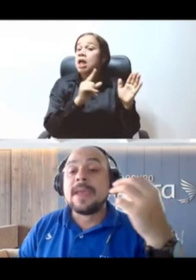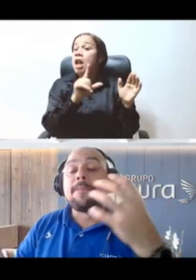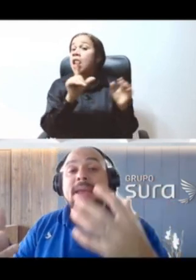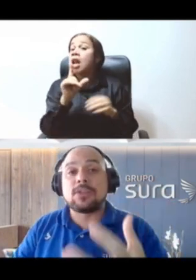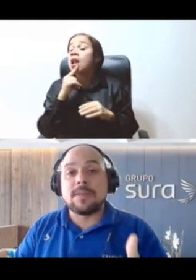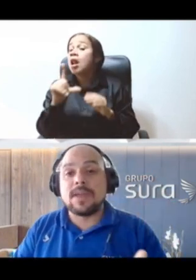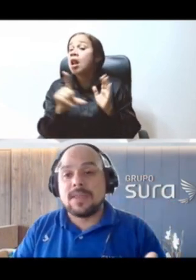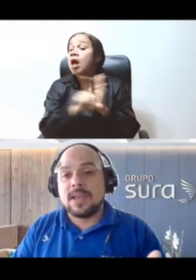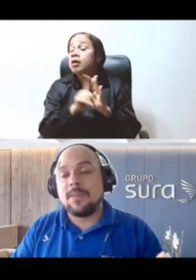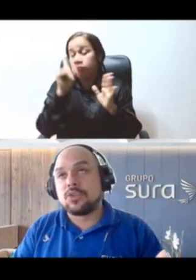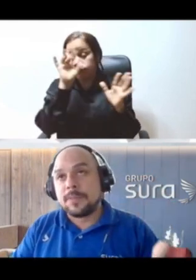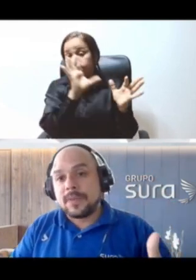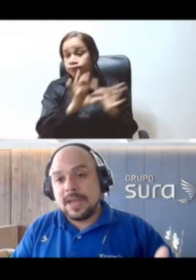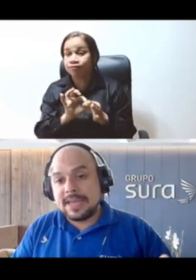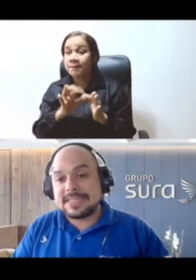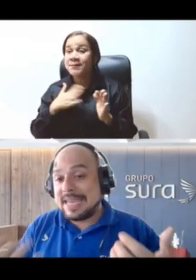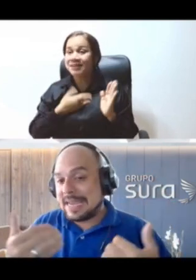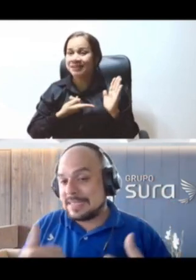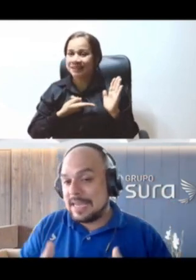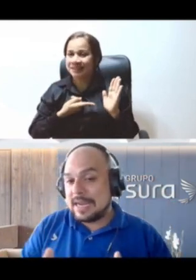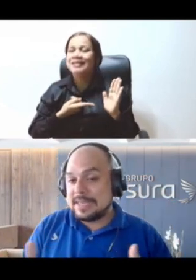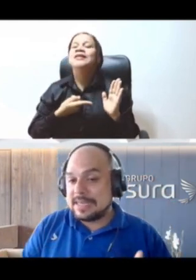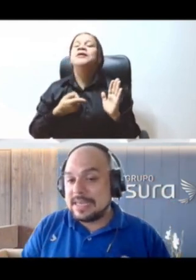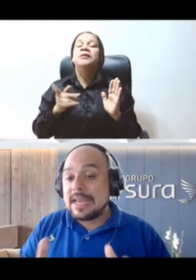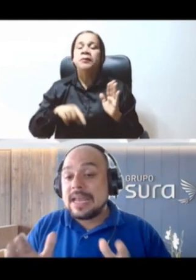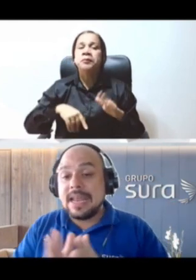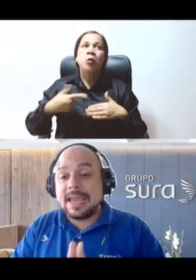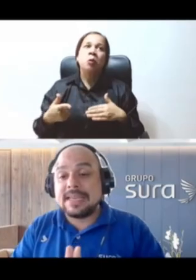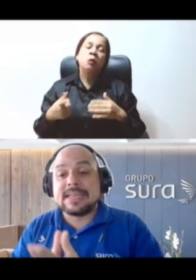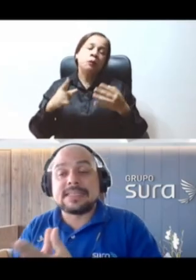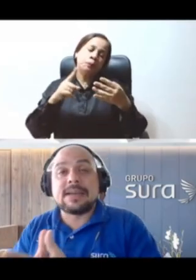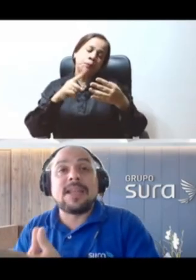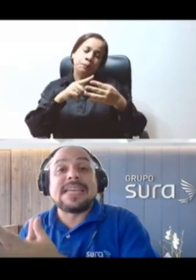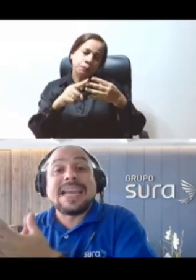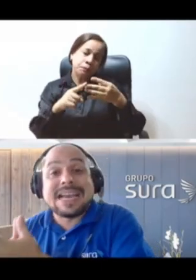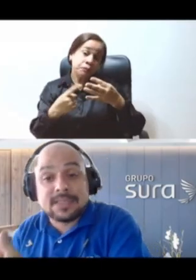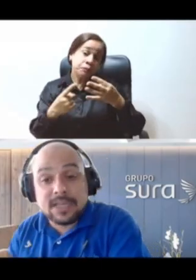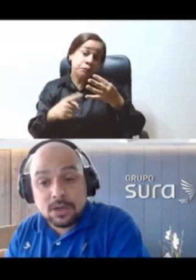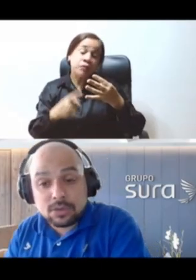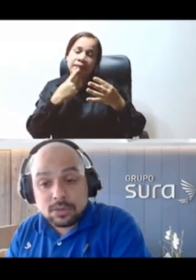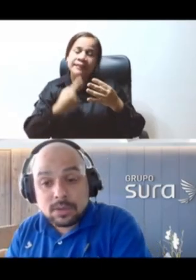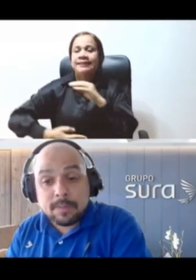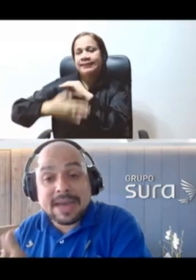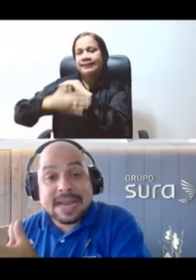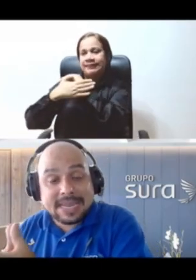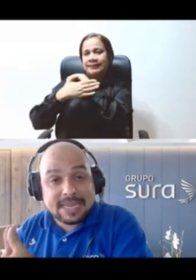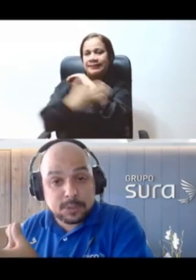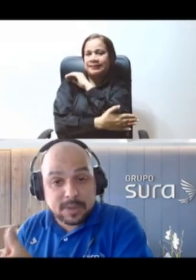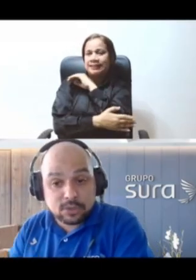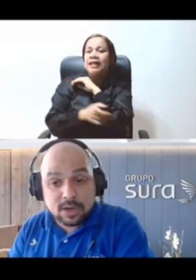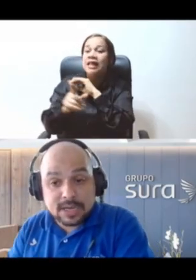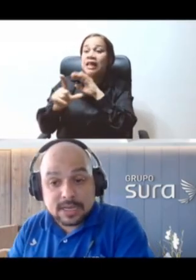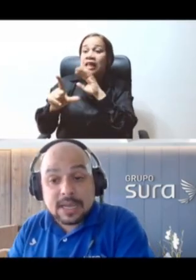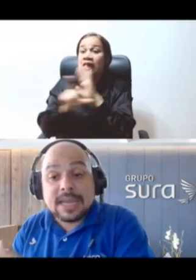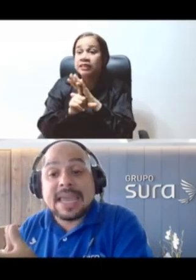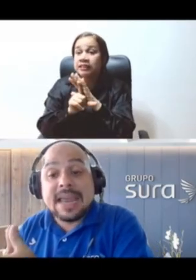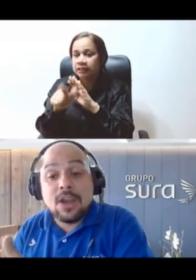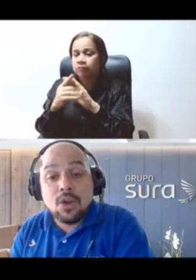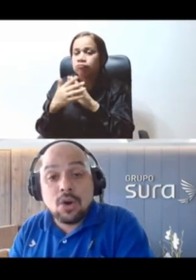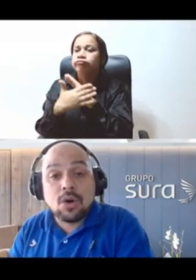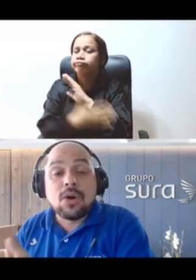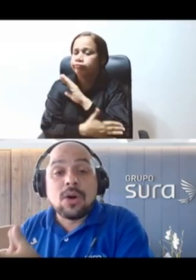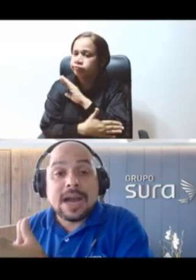soberanía nacional. Pero también tenemos leyes que castigan, es decir, leyes que establecen castigos para aquellas